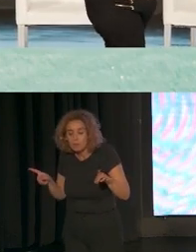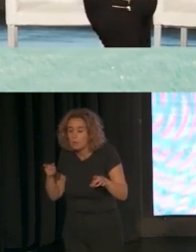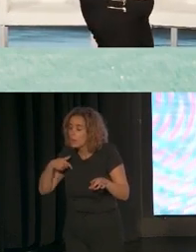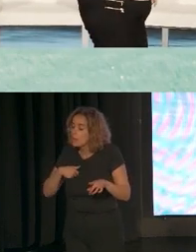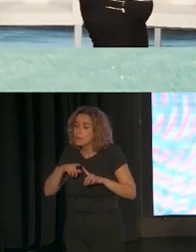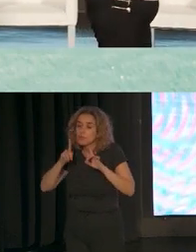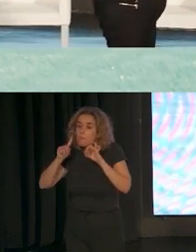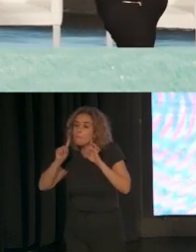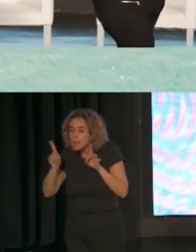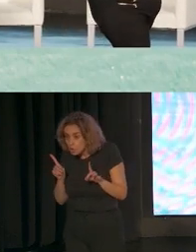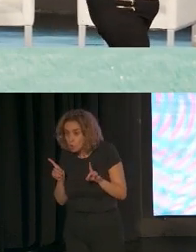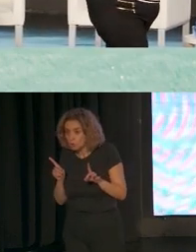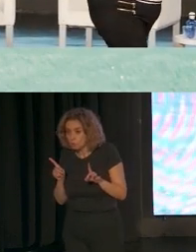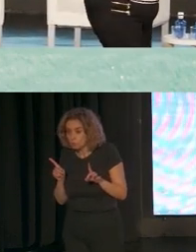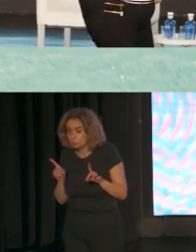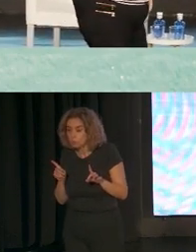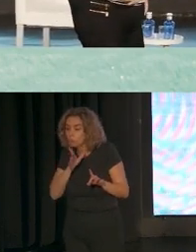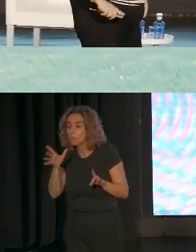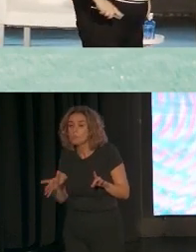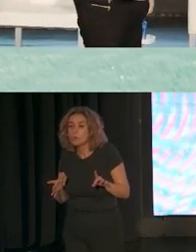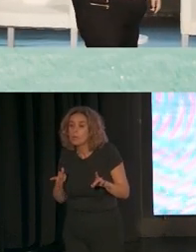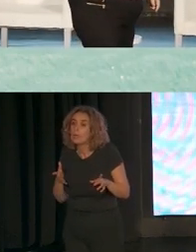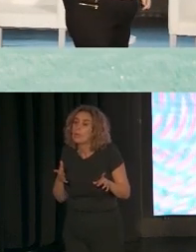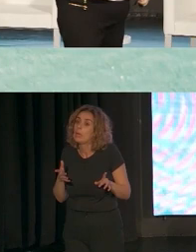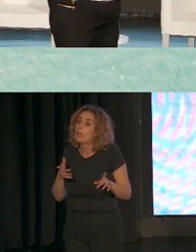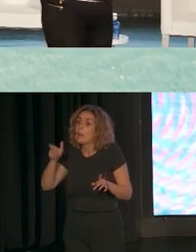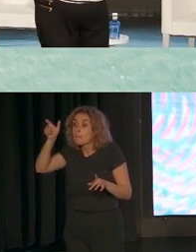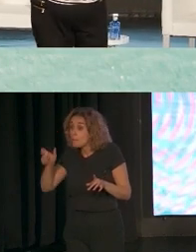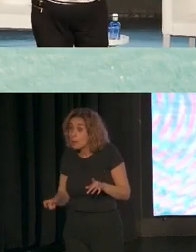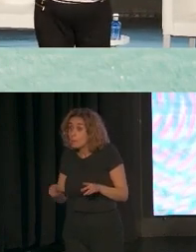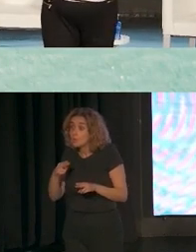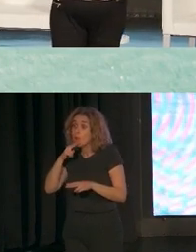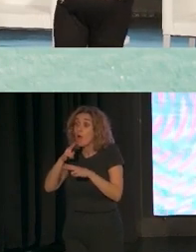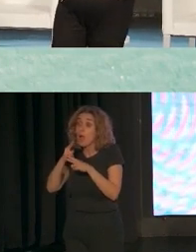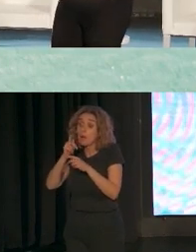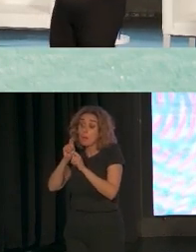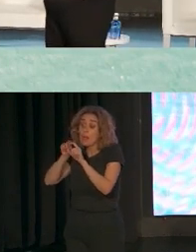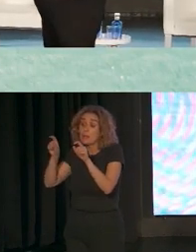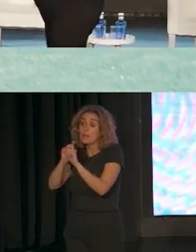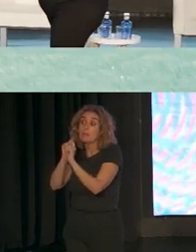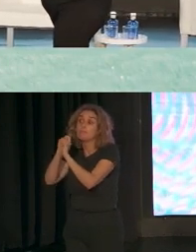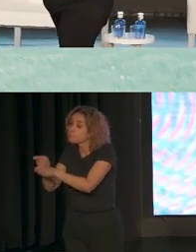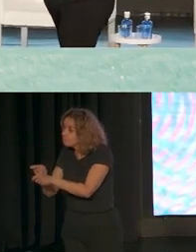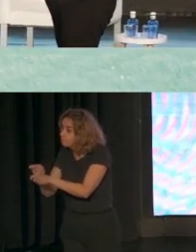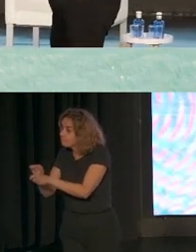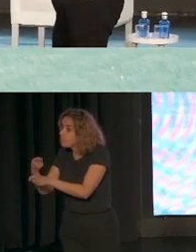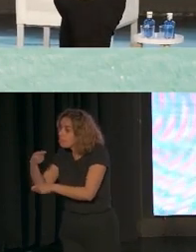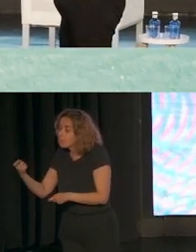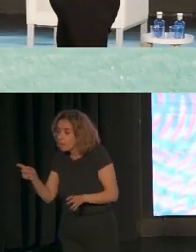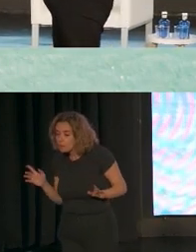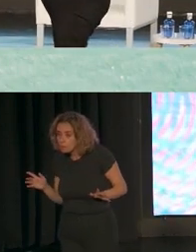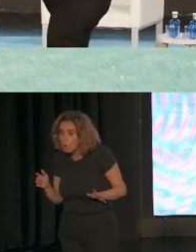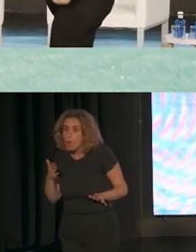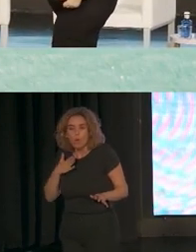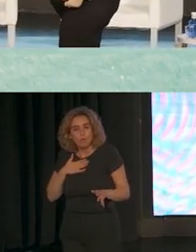muy peligroso Por qué Porque es malo para la persona la que pone en la etiqueta por ejemplo Es verdad que yo